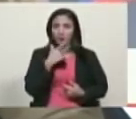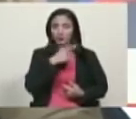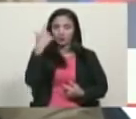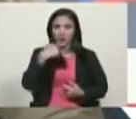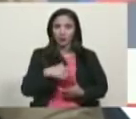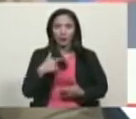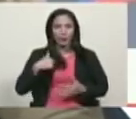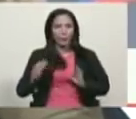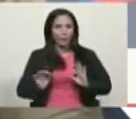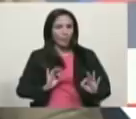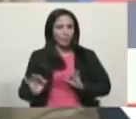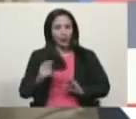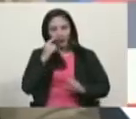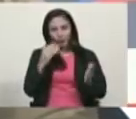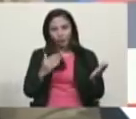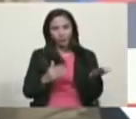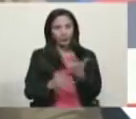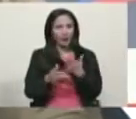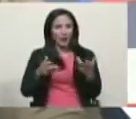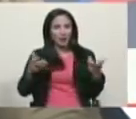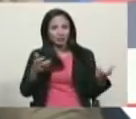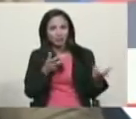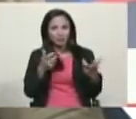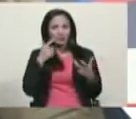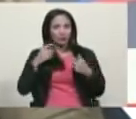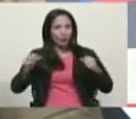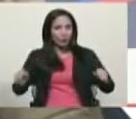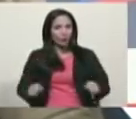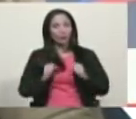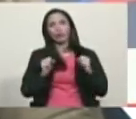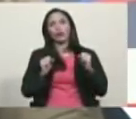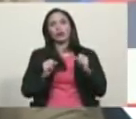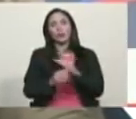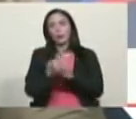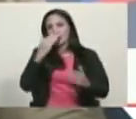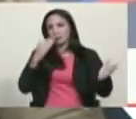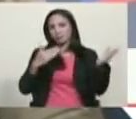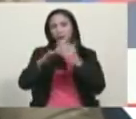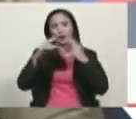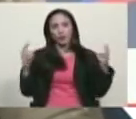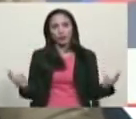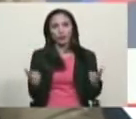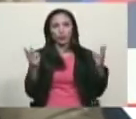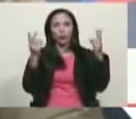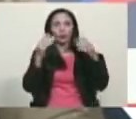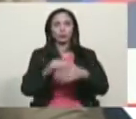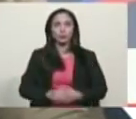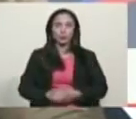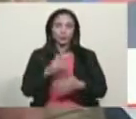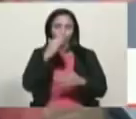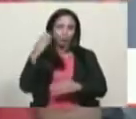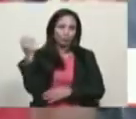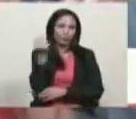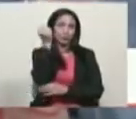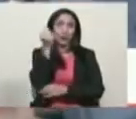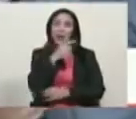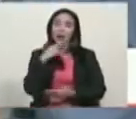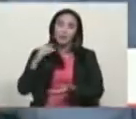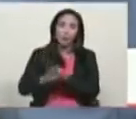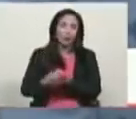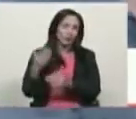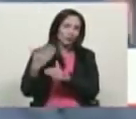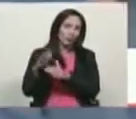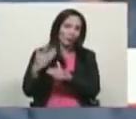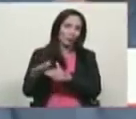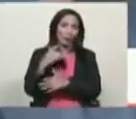estamos preparados para dar las batallas más encarnizadas y para salir victoriosos por encima de la muerte, por